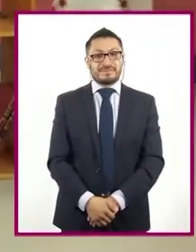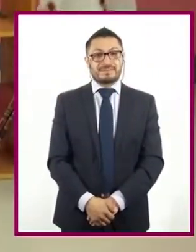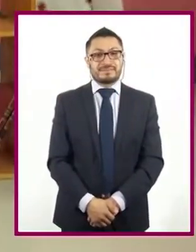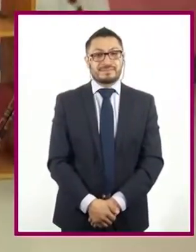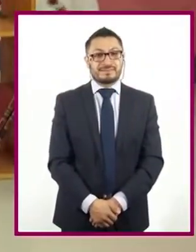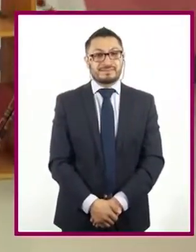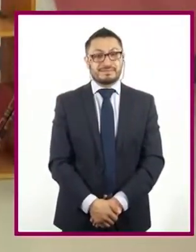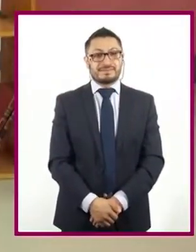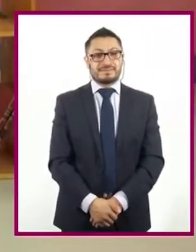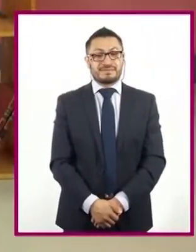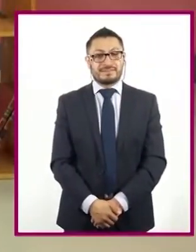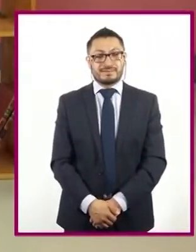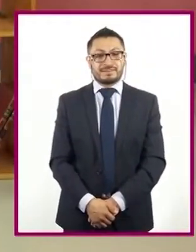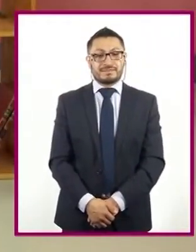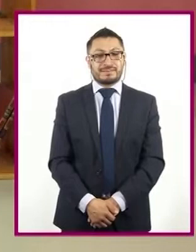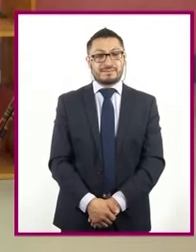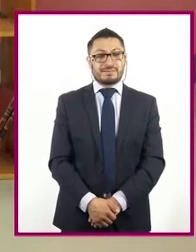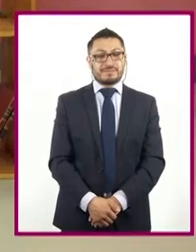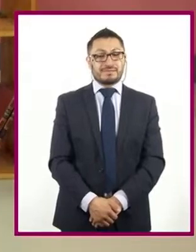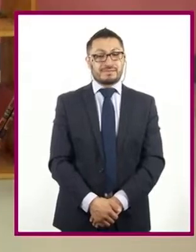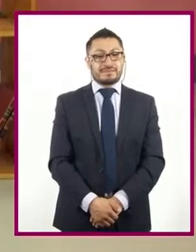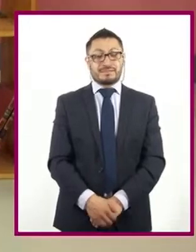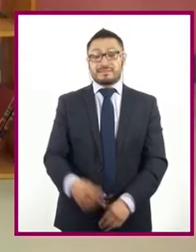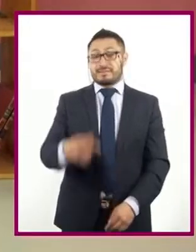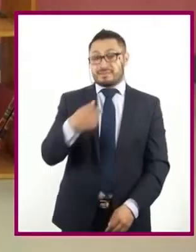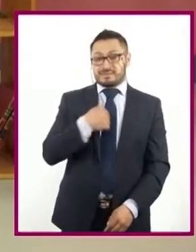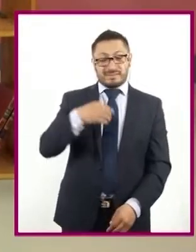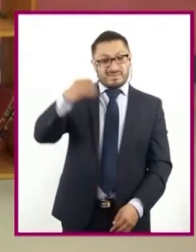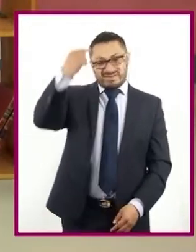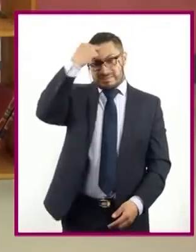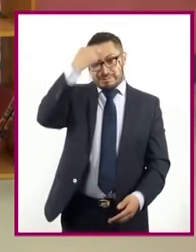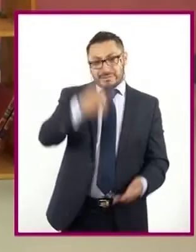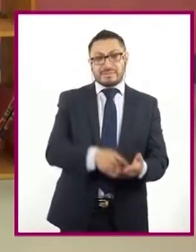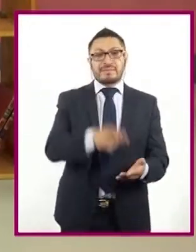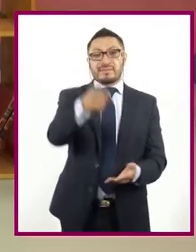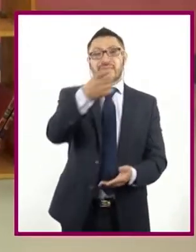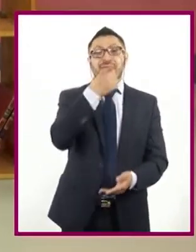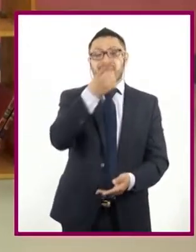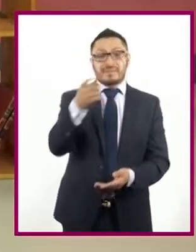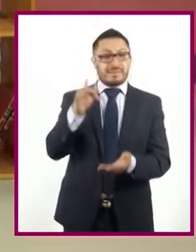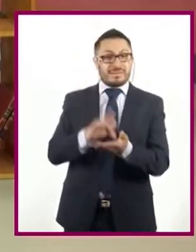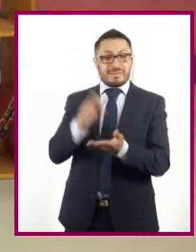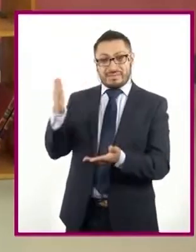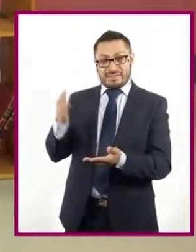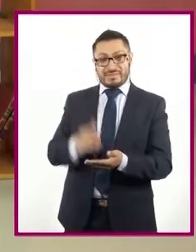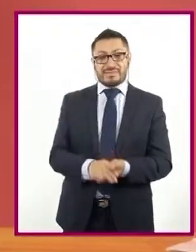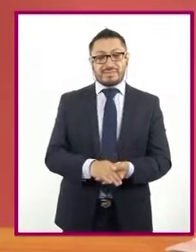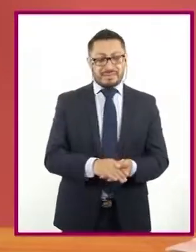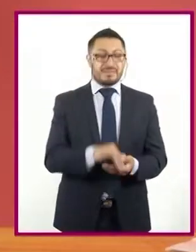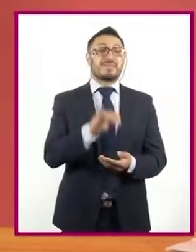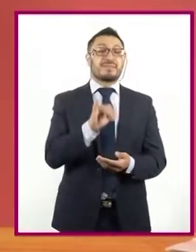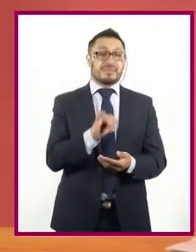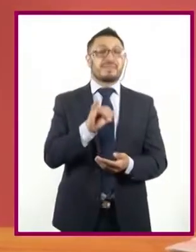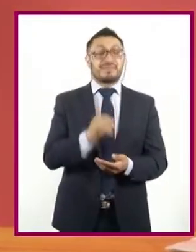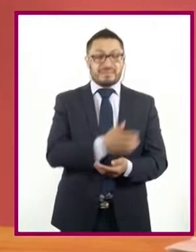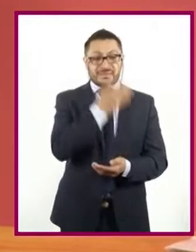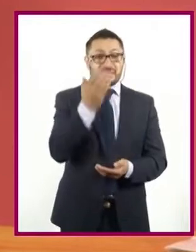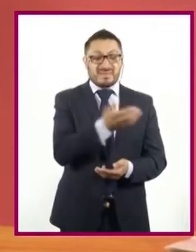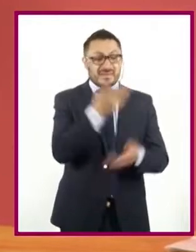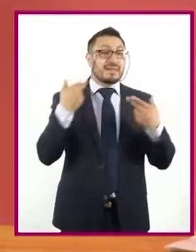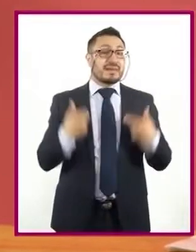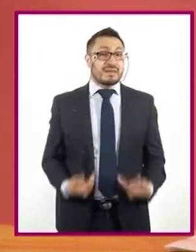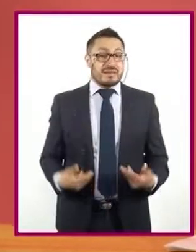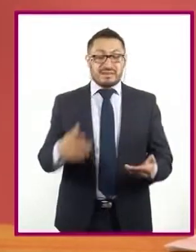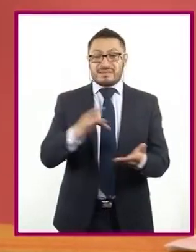Sí, Xin-Jin. Supongo que le dijiste gracias. Claro, es común a los seres